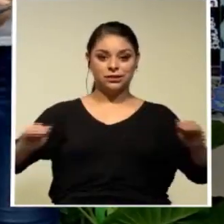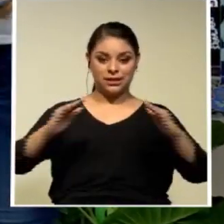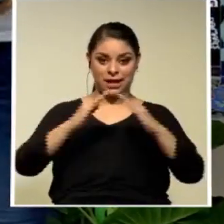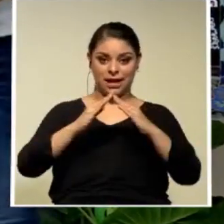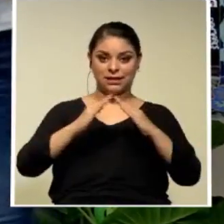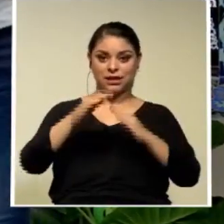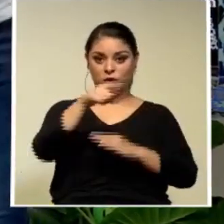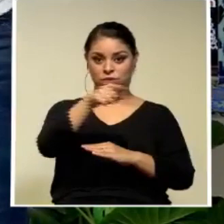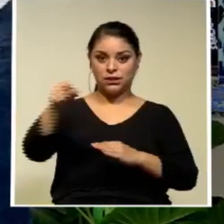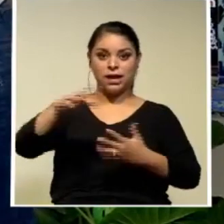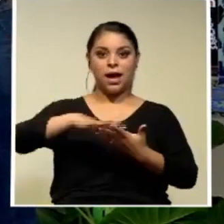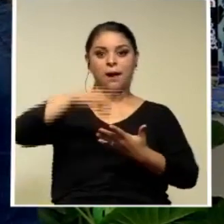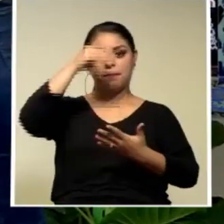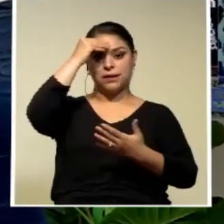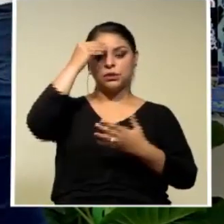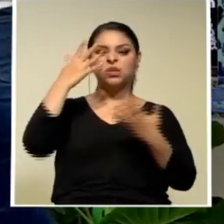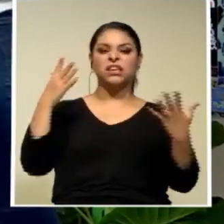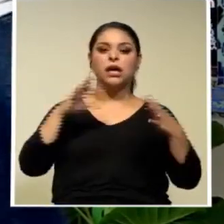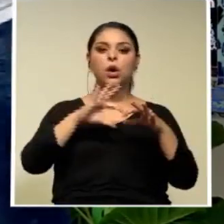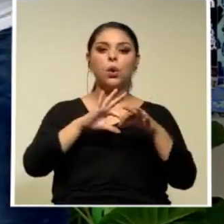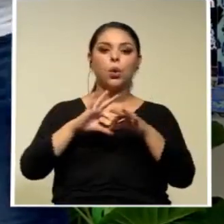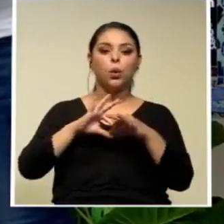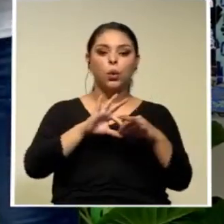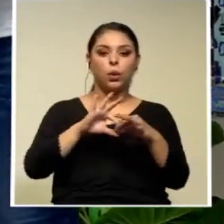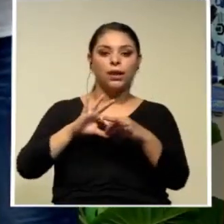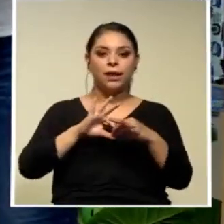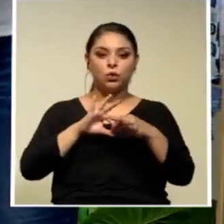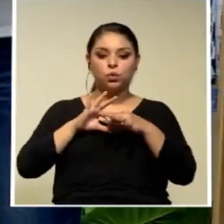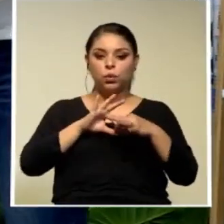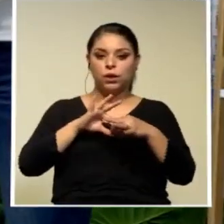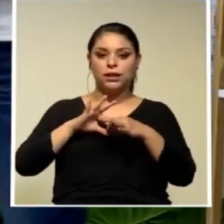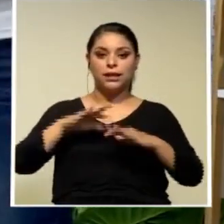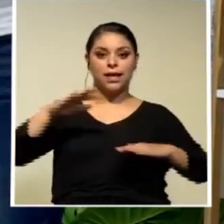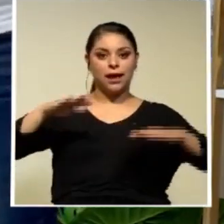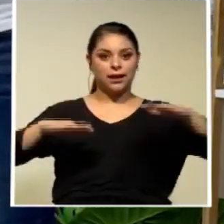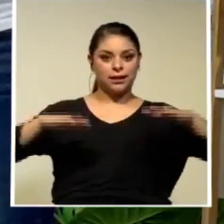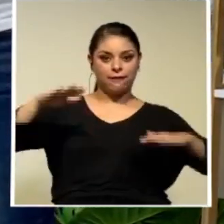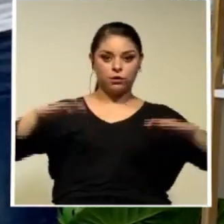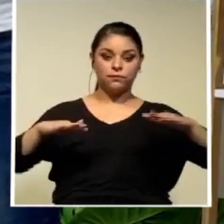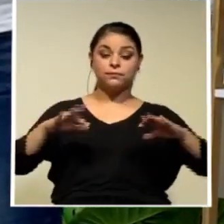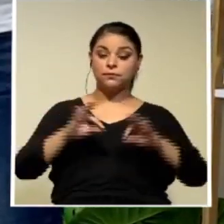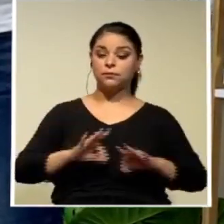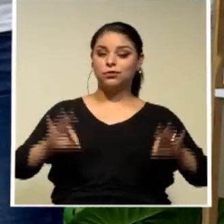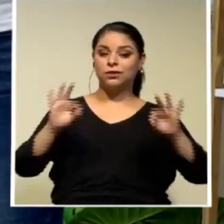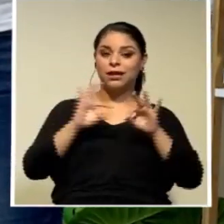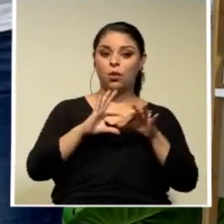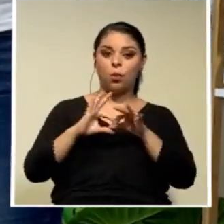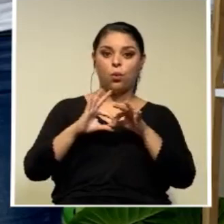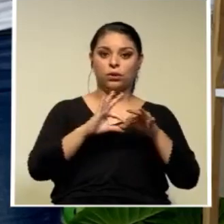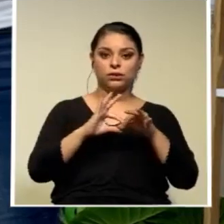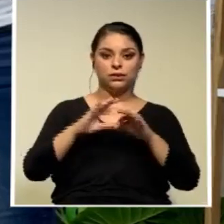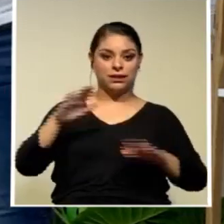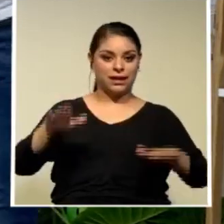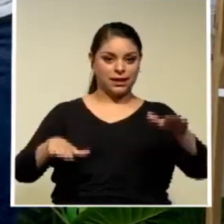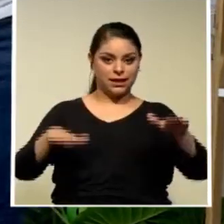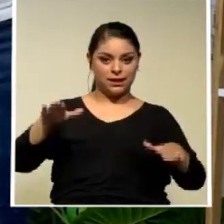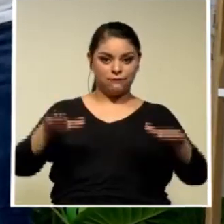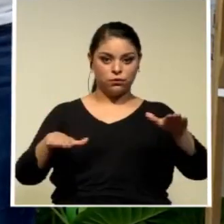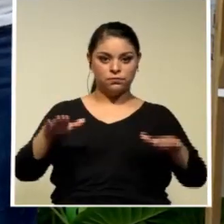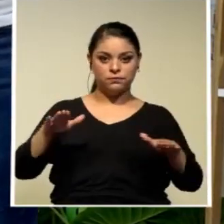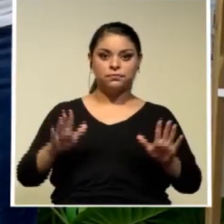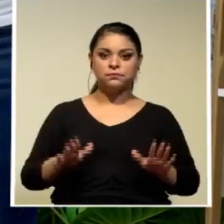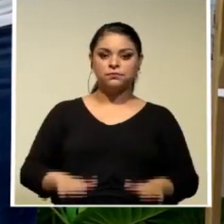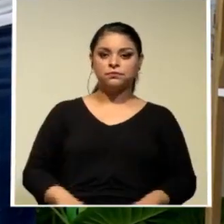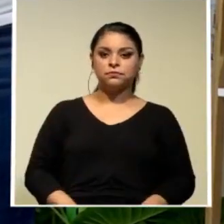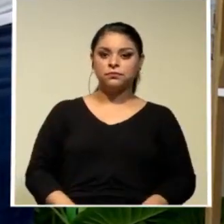aprendieron. Con entonces, coordinación. Eso, y con equilibrio. Muy bien, exacto. ¿Verdad? Muy importante, con coordinación y equilibrio. Bueno. Repetimos, el